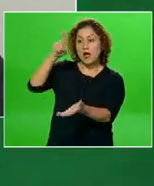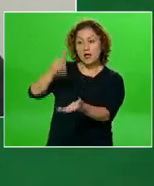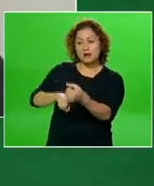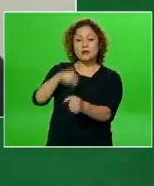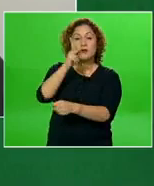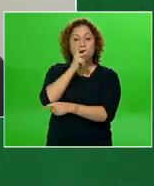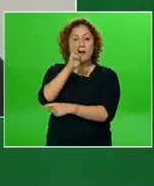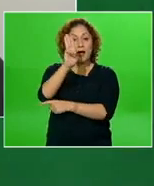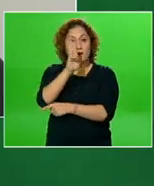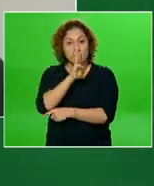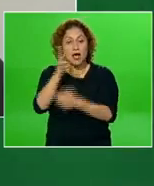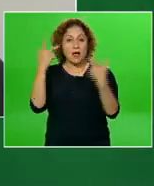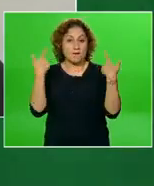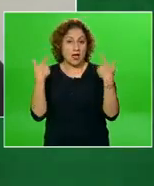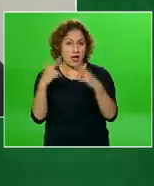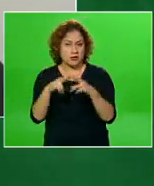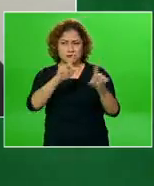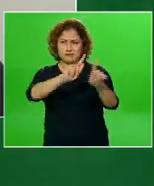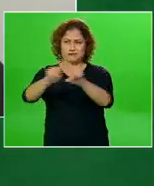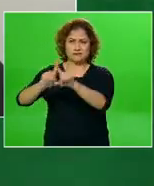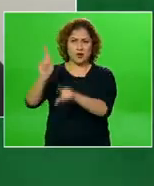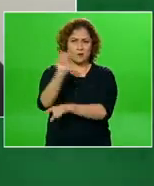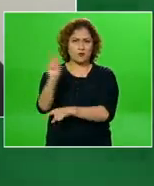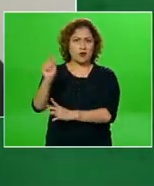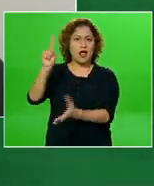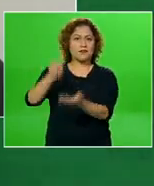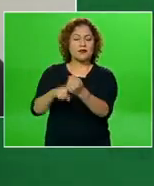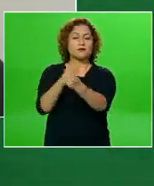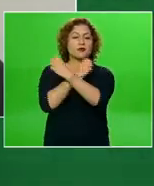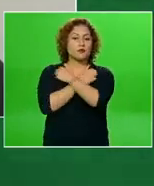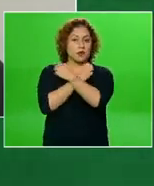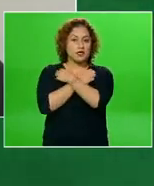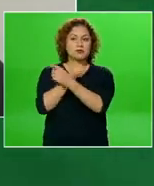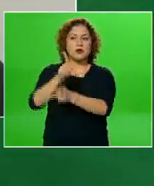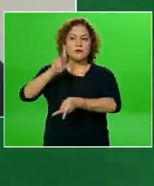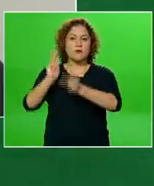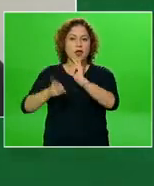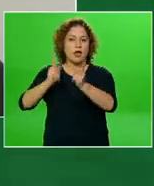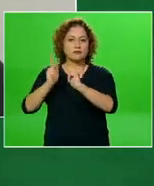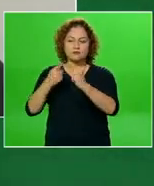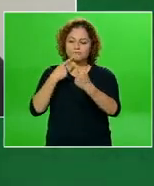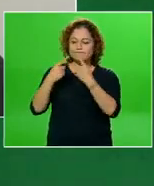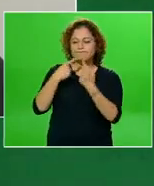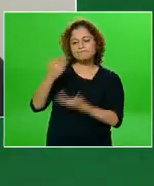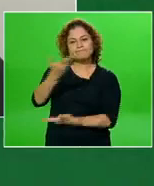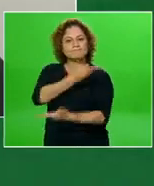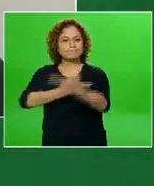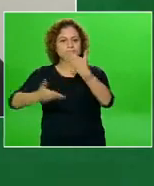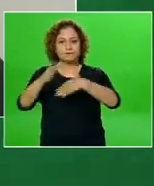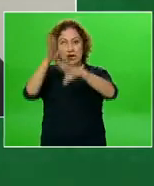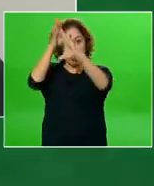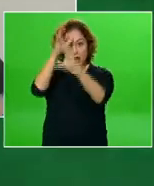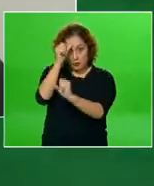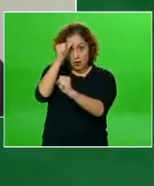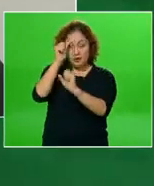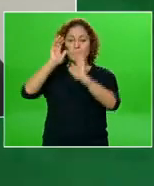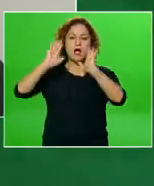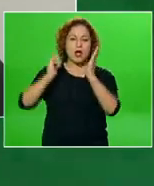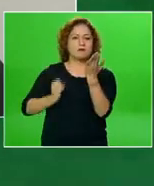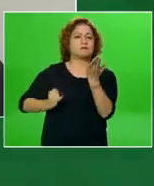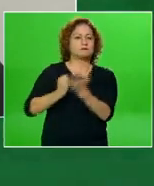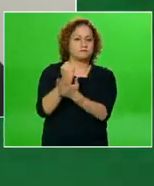todo el grupo de trabajadores de la educación para obviamente poder llevar a cabo esto entonces es importante